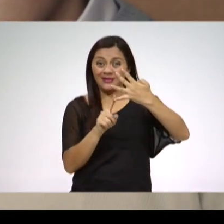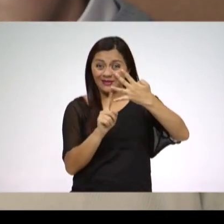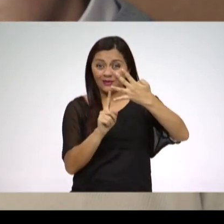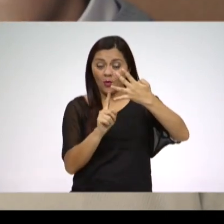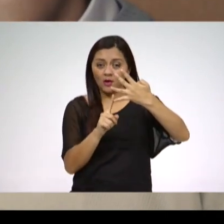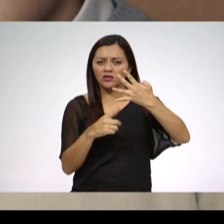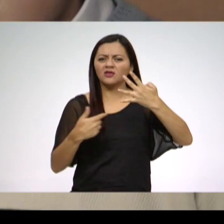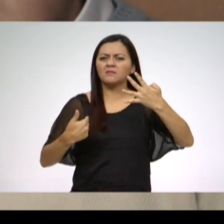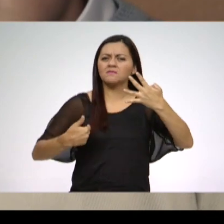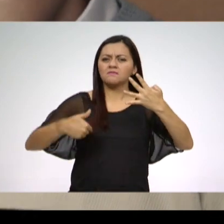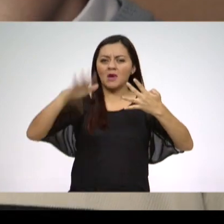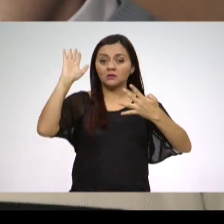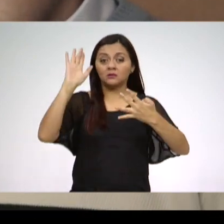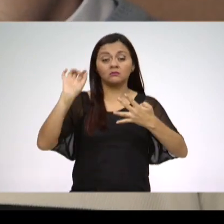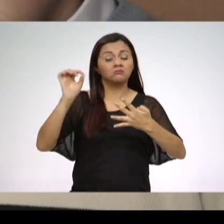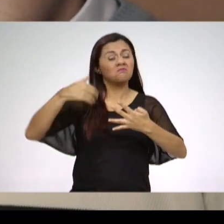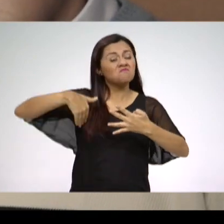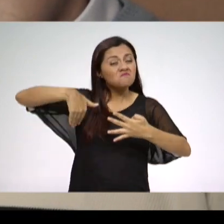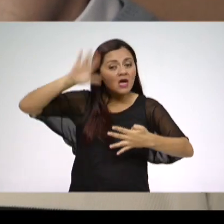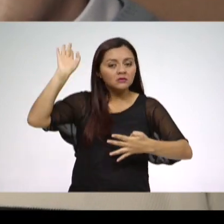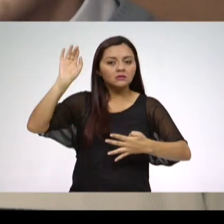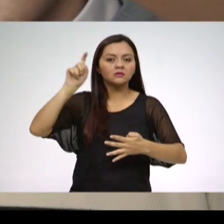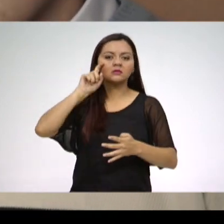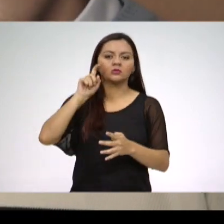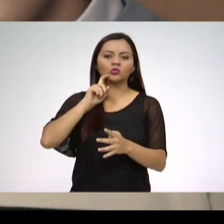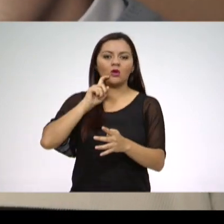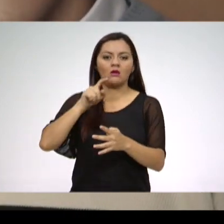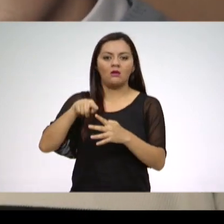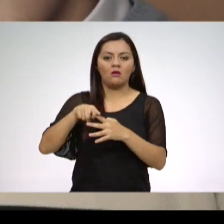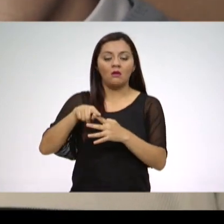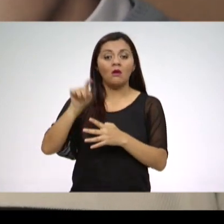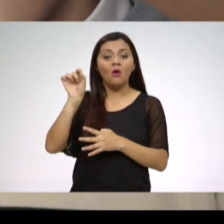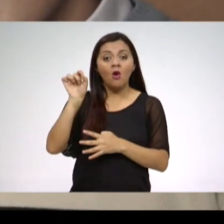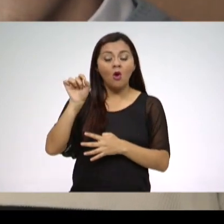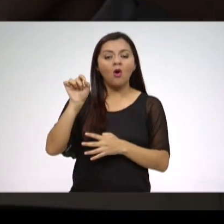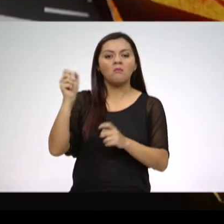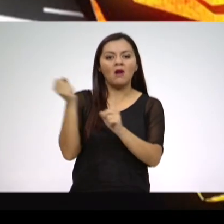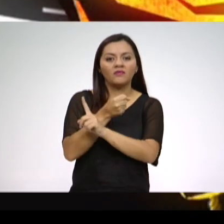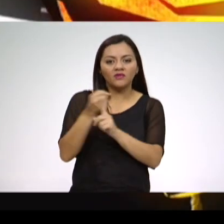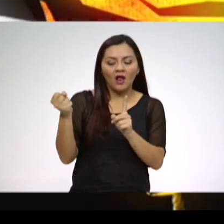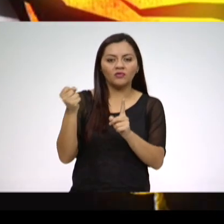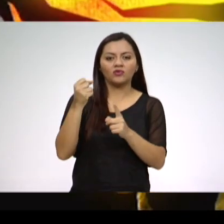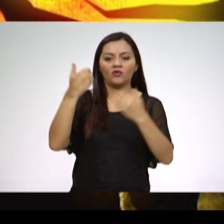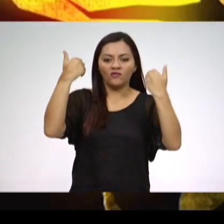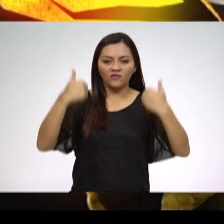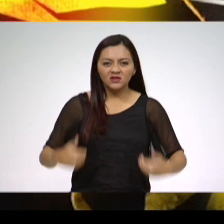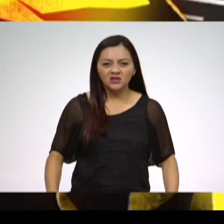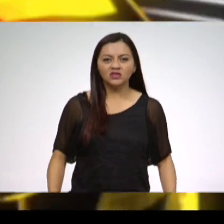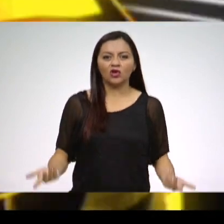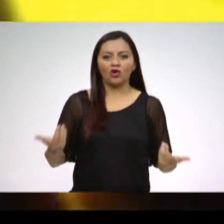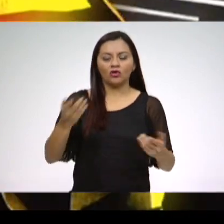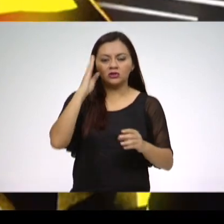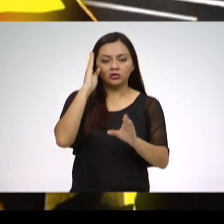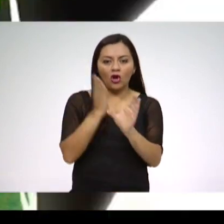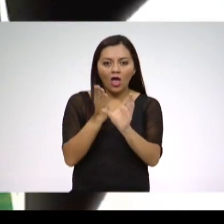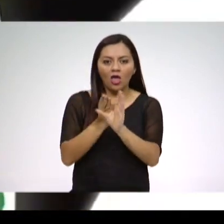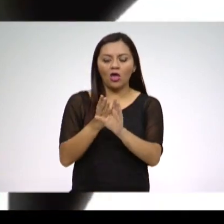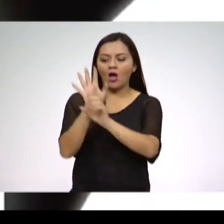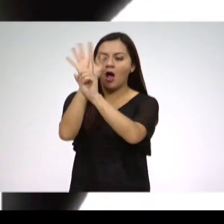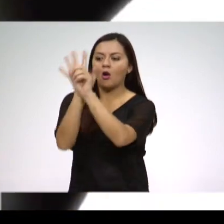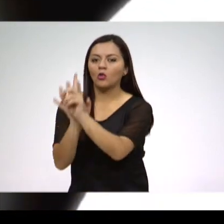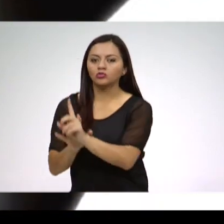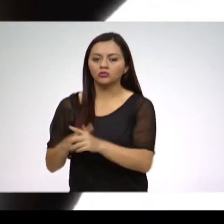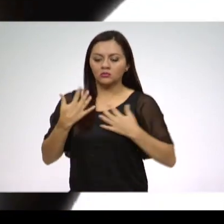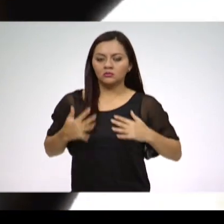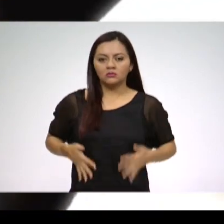acoso sexual, el maltrato físico y psicológico. Entonces aquí ya tenemos golpes, tenemos acosos sexuales, entonces